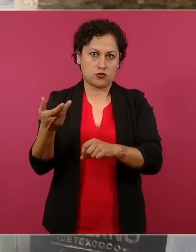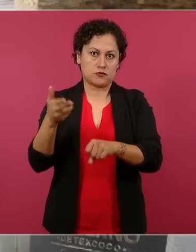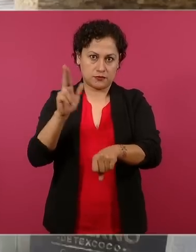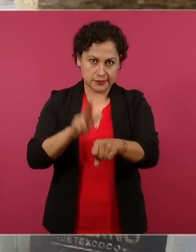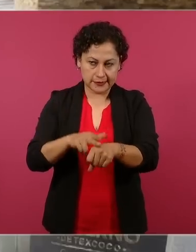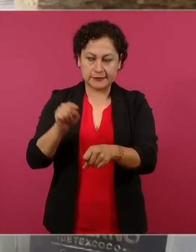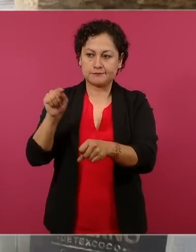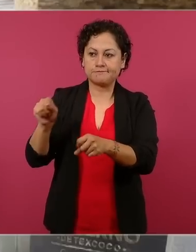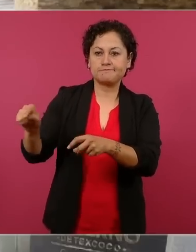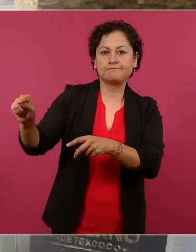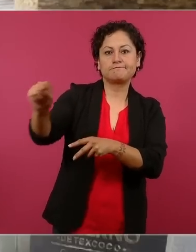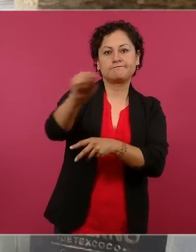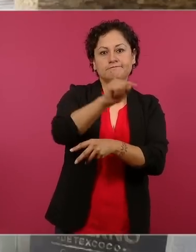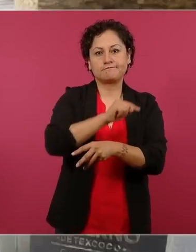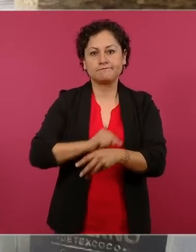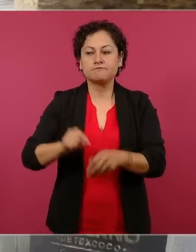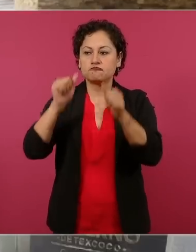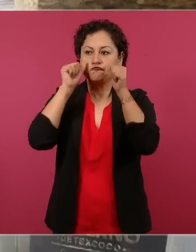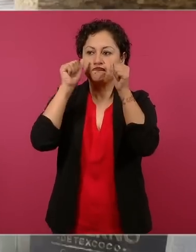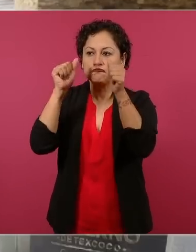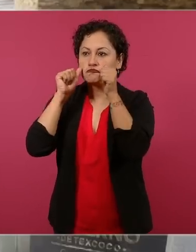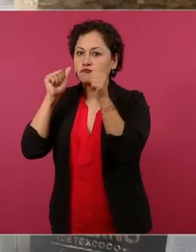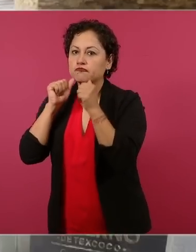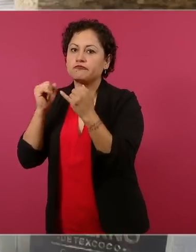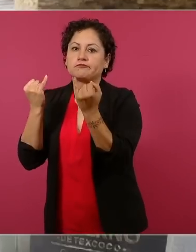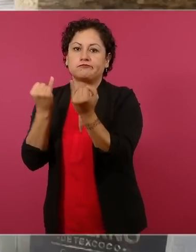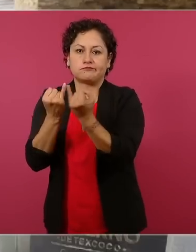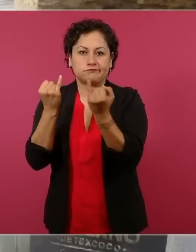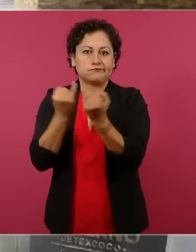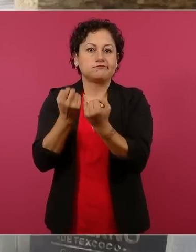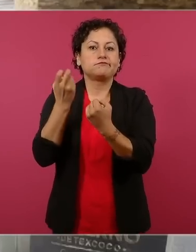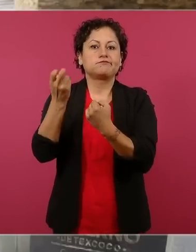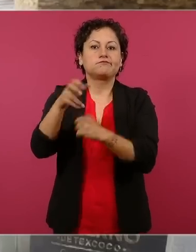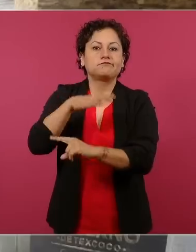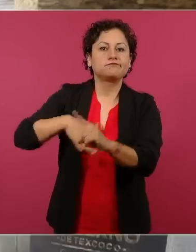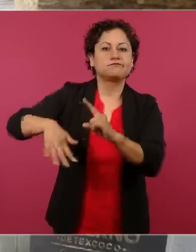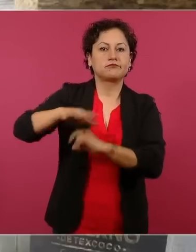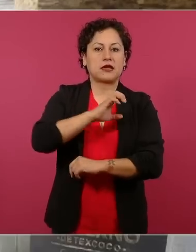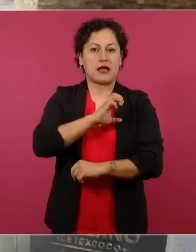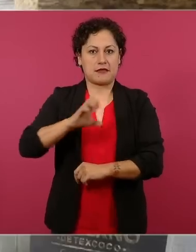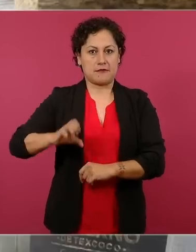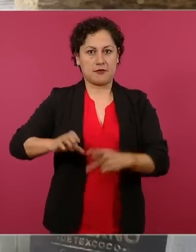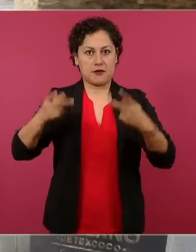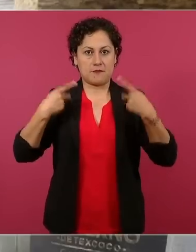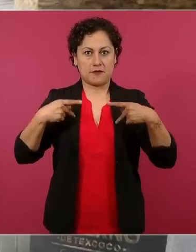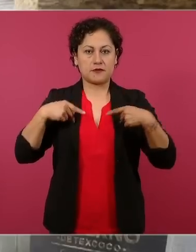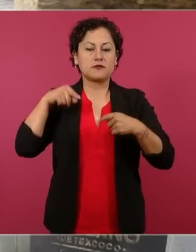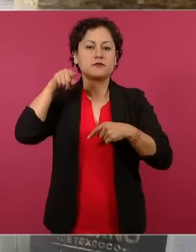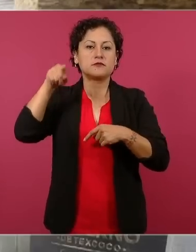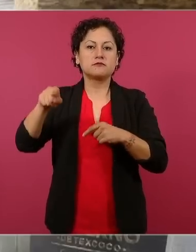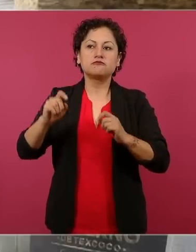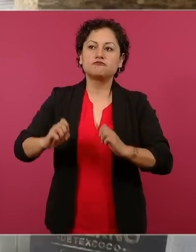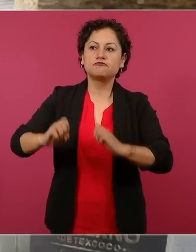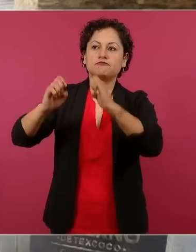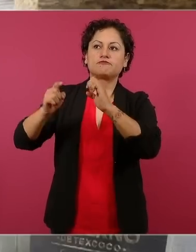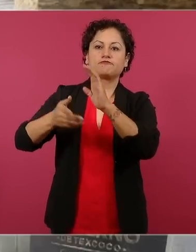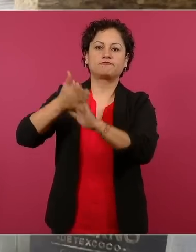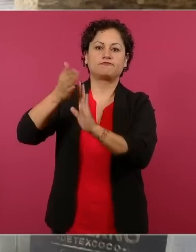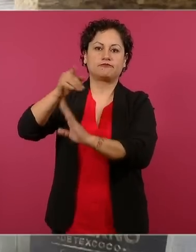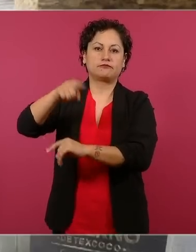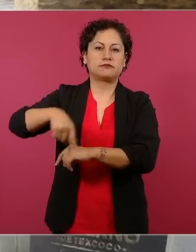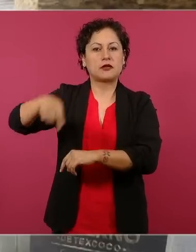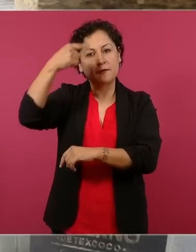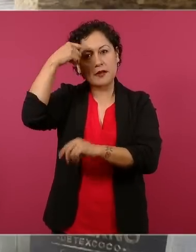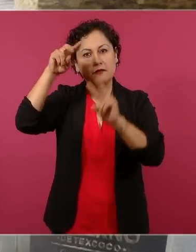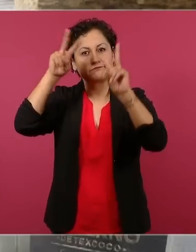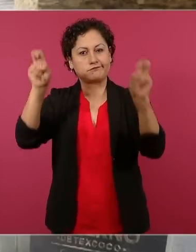estamos haciendo para echar a andar una obra fundamental para la gente de Ecatepec, que es el oncológico de allá de Ecatepec. También